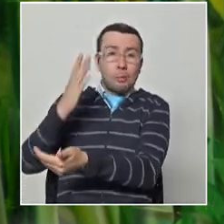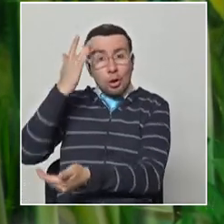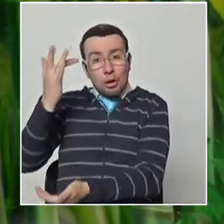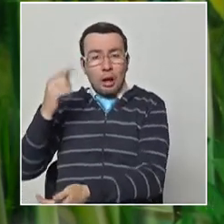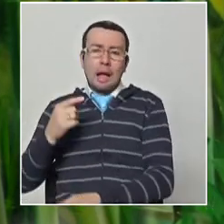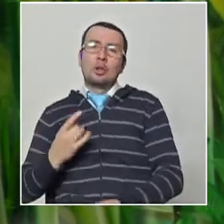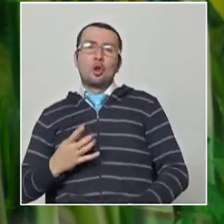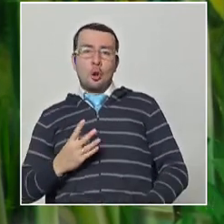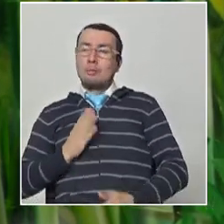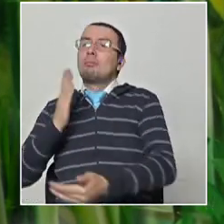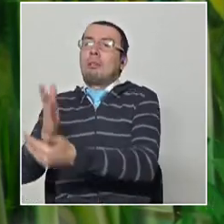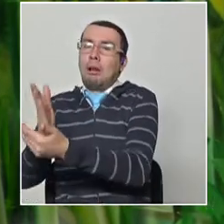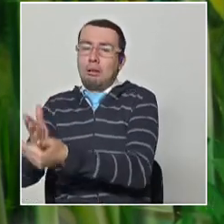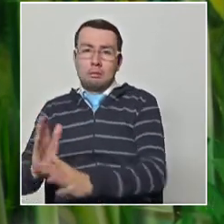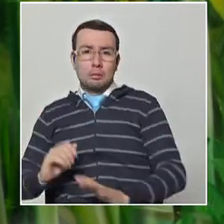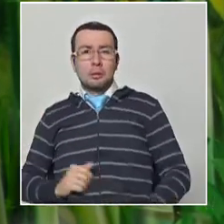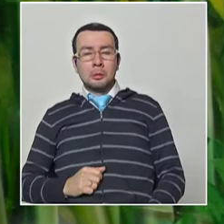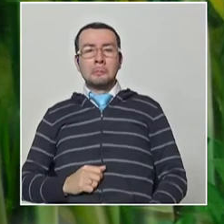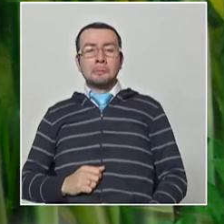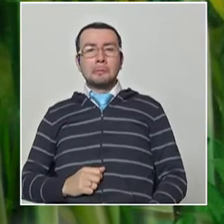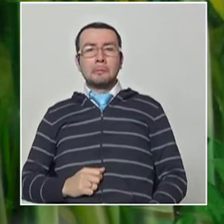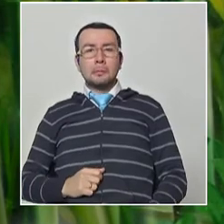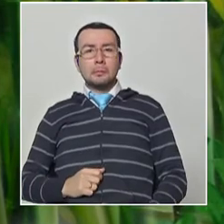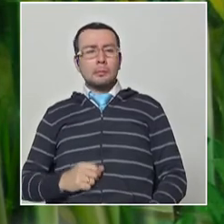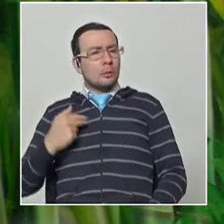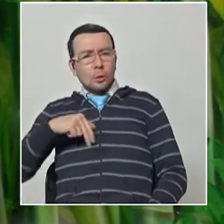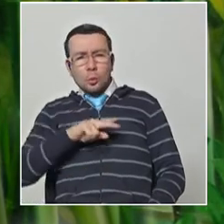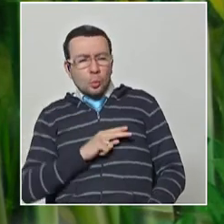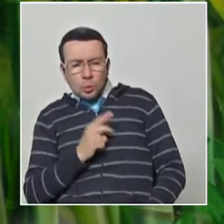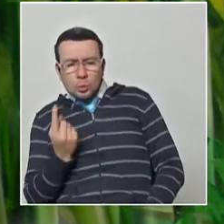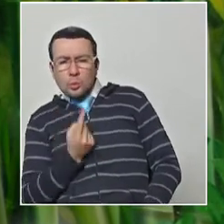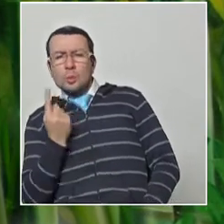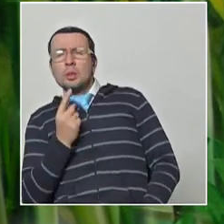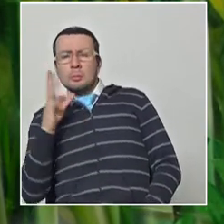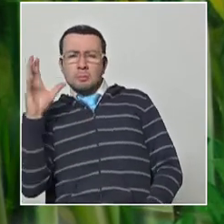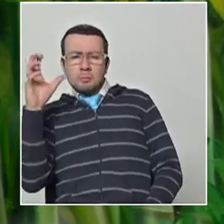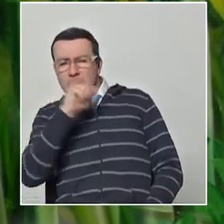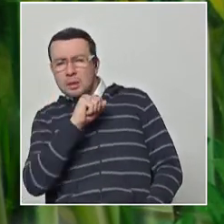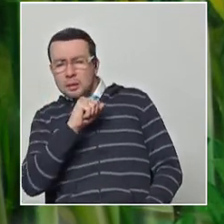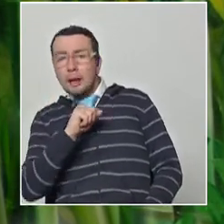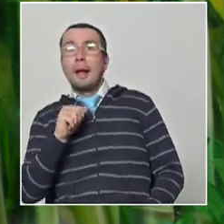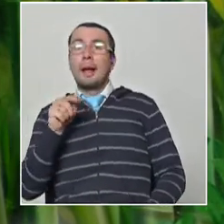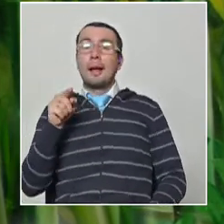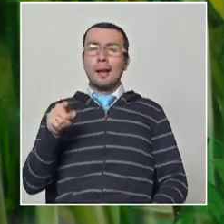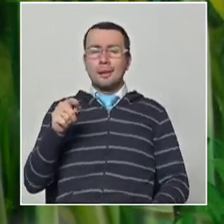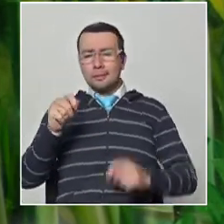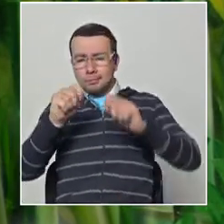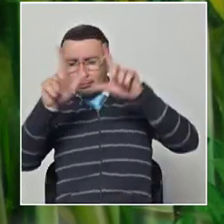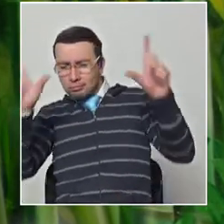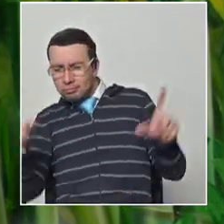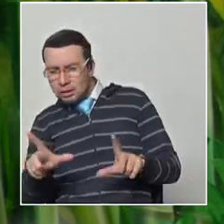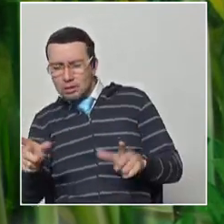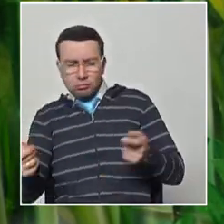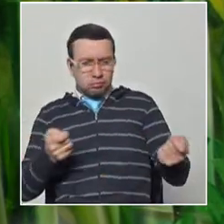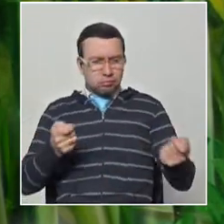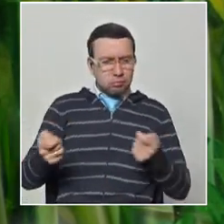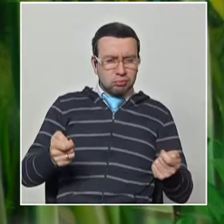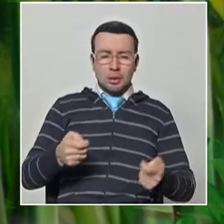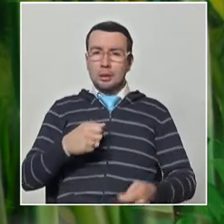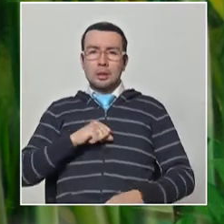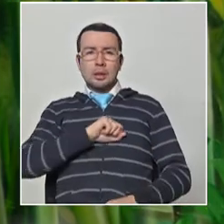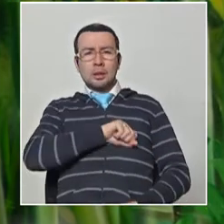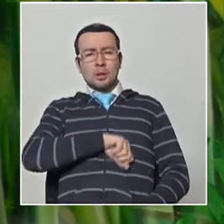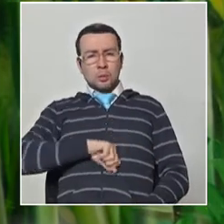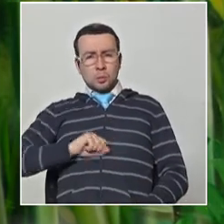taparlo porque la única manera que nosotros tenemos es a través de los para clínicos de los métodos diagnósticos la ecografía